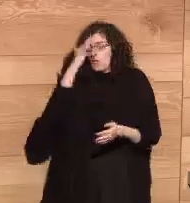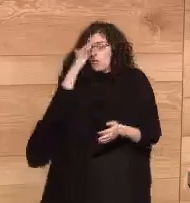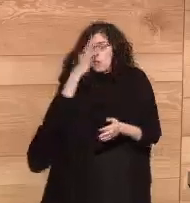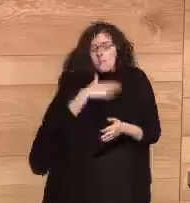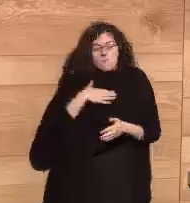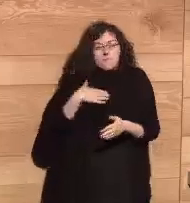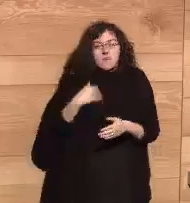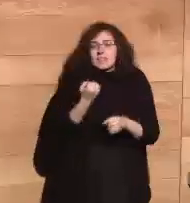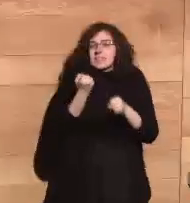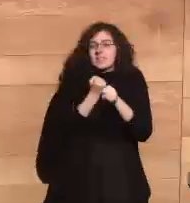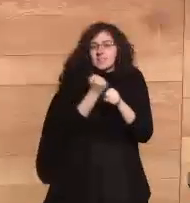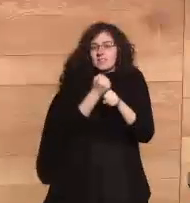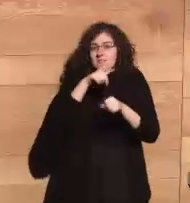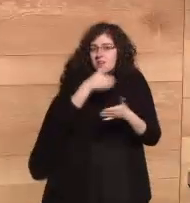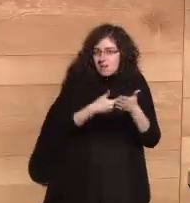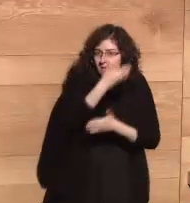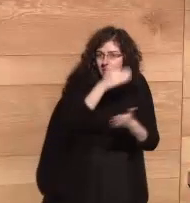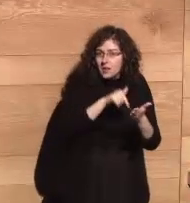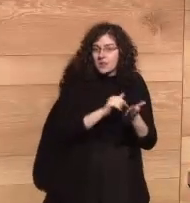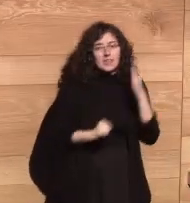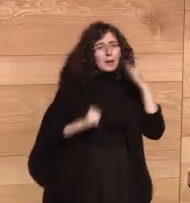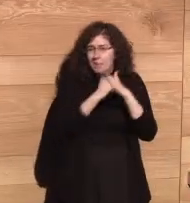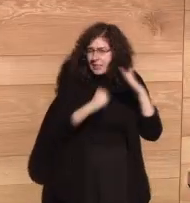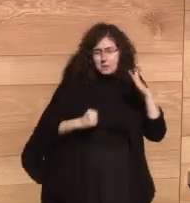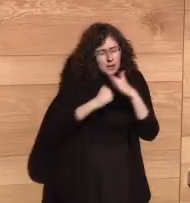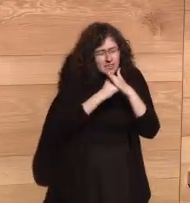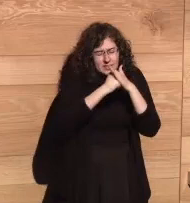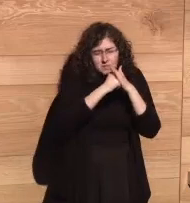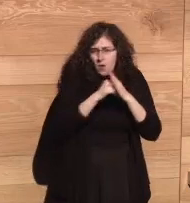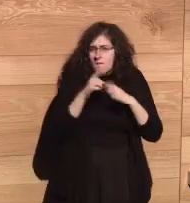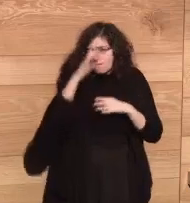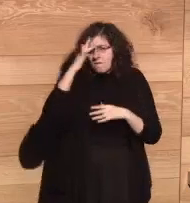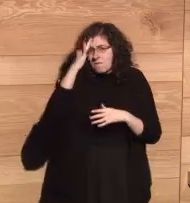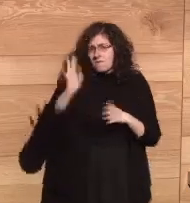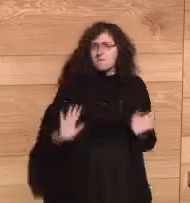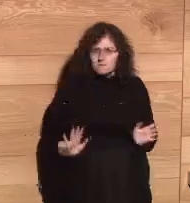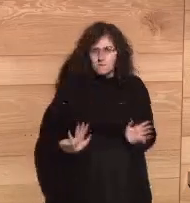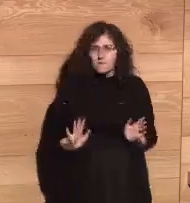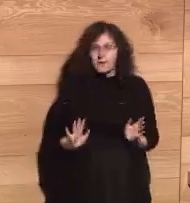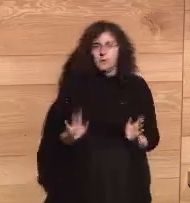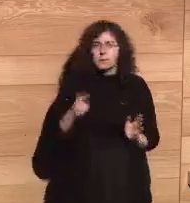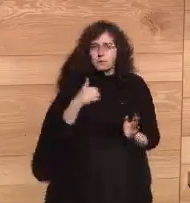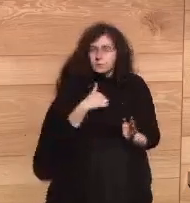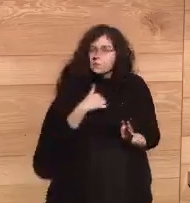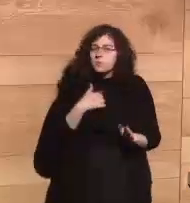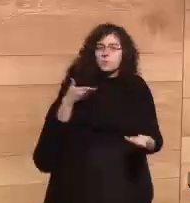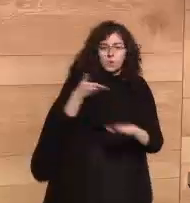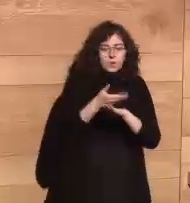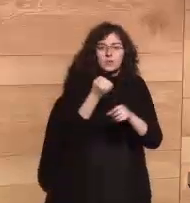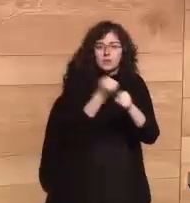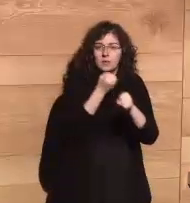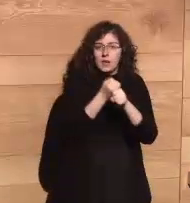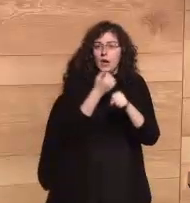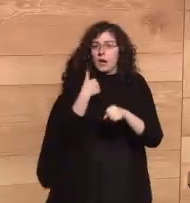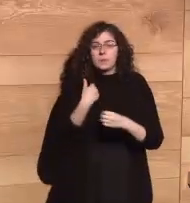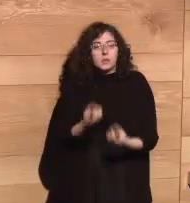era trabajar para este periódico, ¿no? Ese era el máximo de los máximos de los máximos. Y fui y trabajé, y la verdad fue mi gran